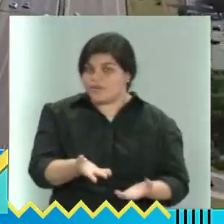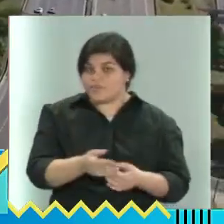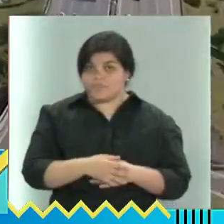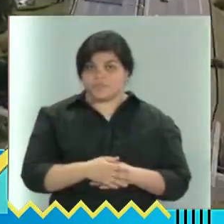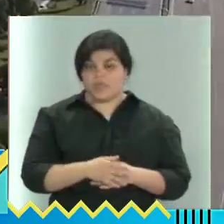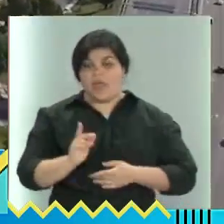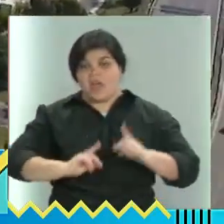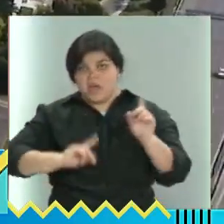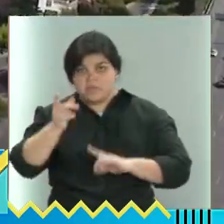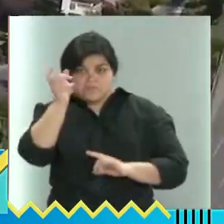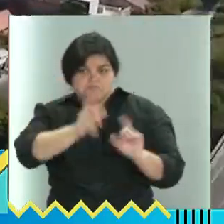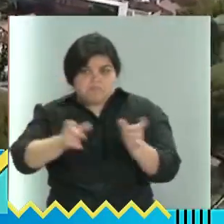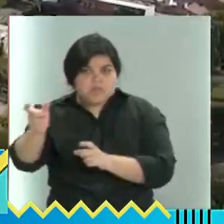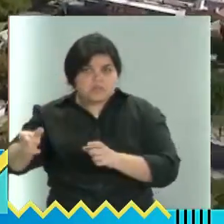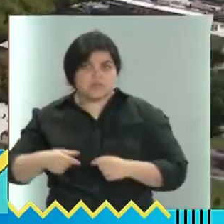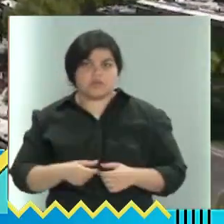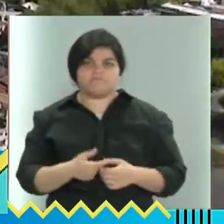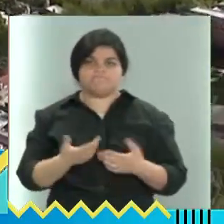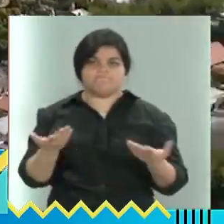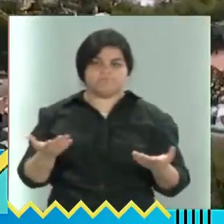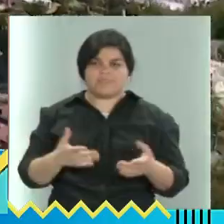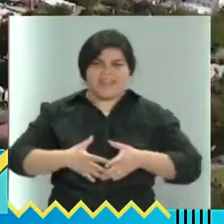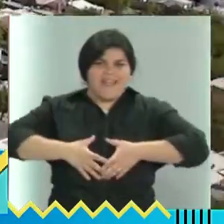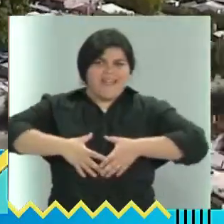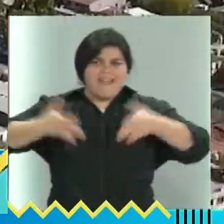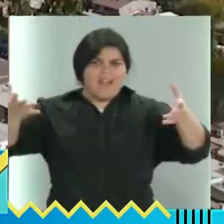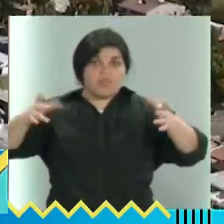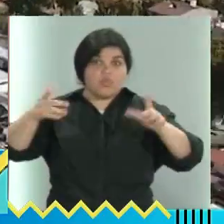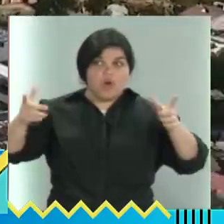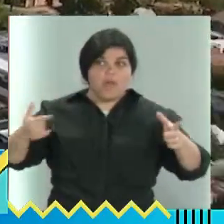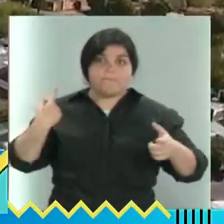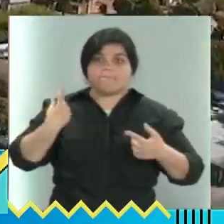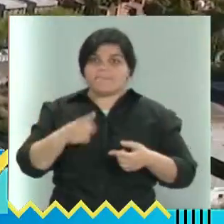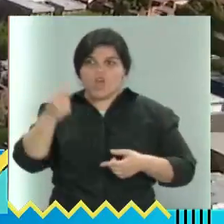la posibilidad de tener un estudio grande, pero tiene grandes ideas,